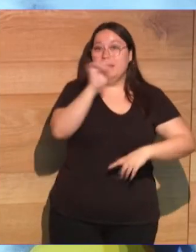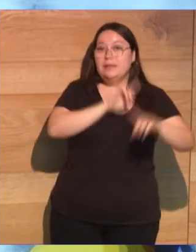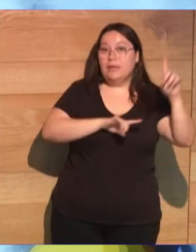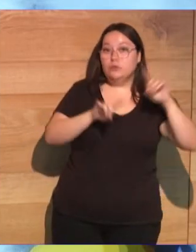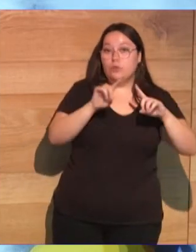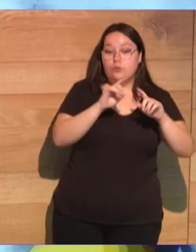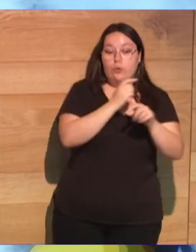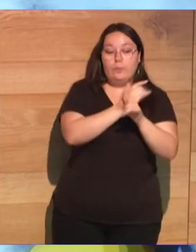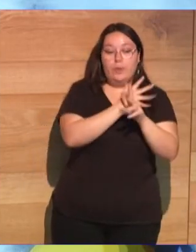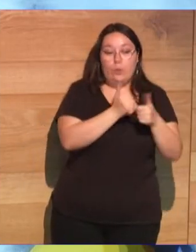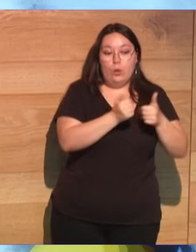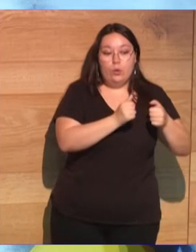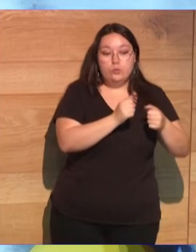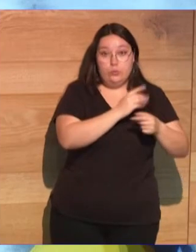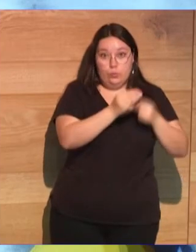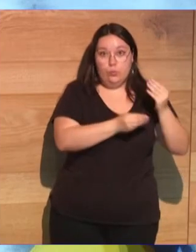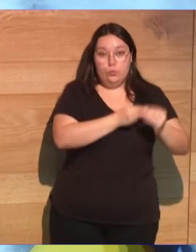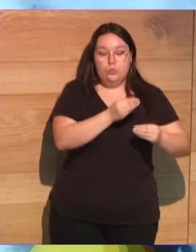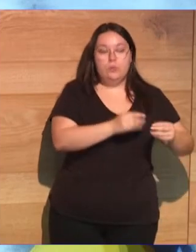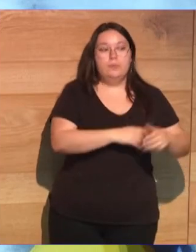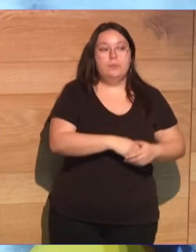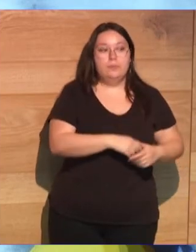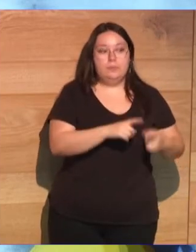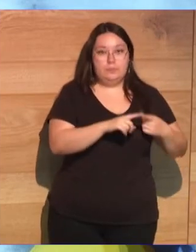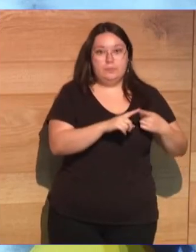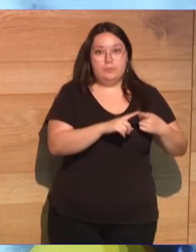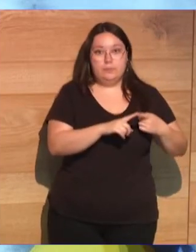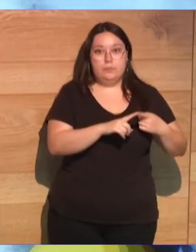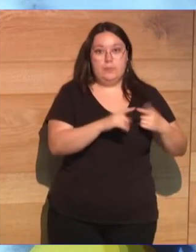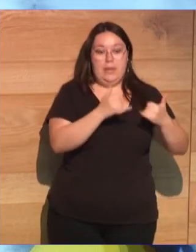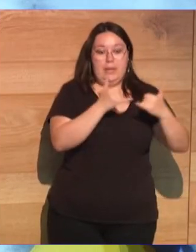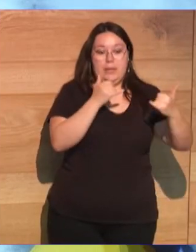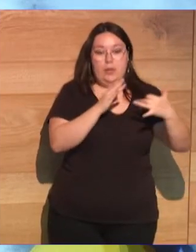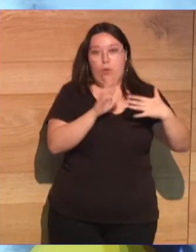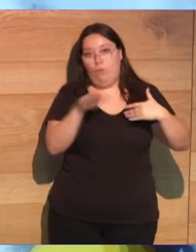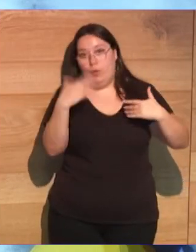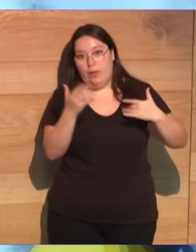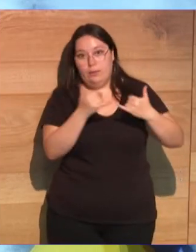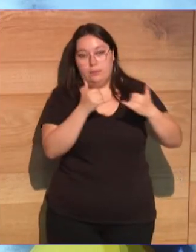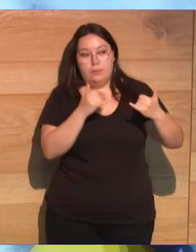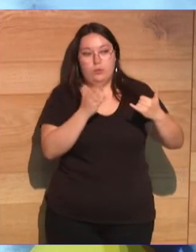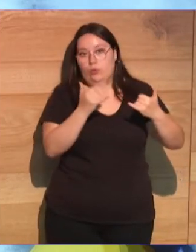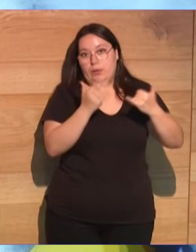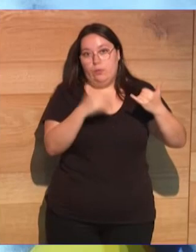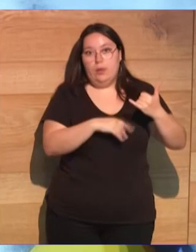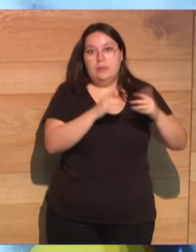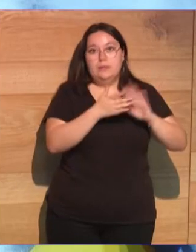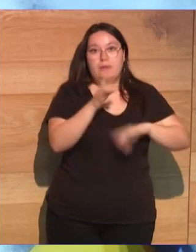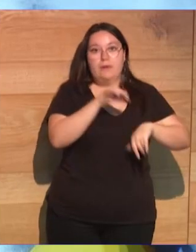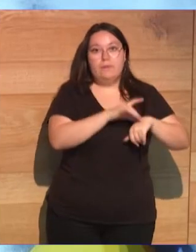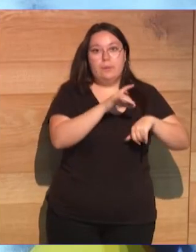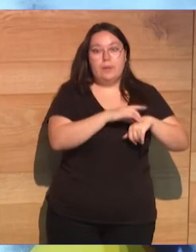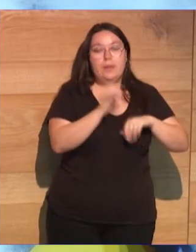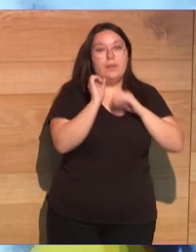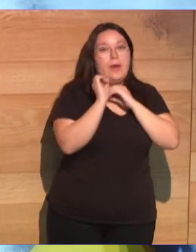de videojuegos, es decir, en línea o fuera de línea, se considera una enfermedad mental